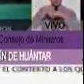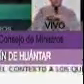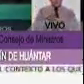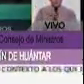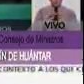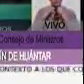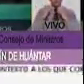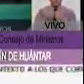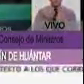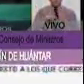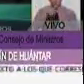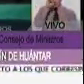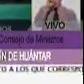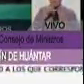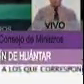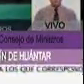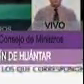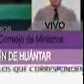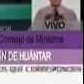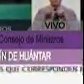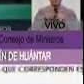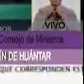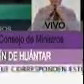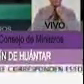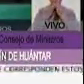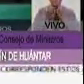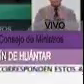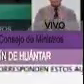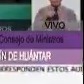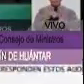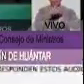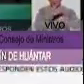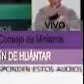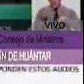la República, que son informados